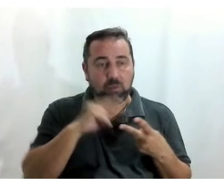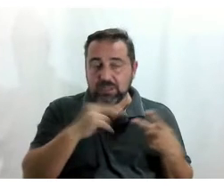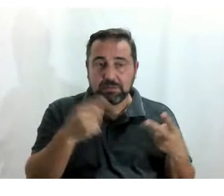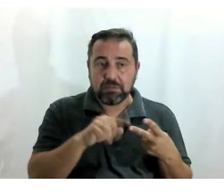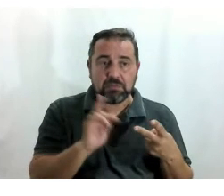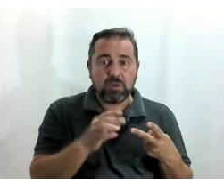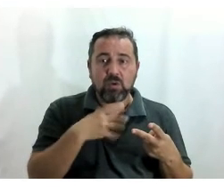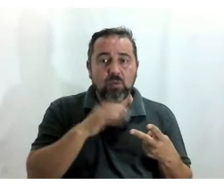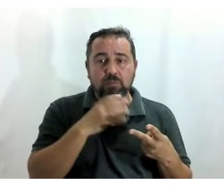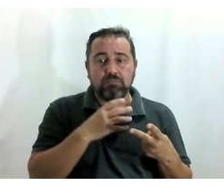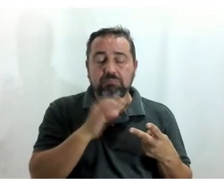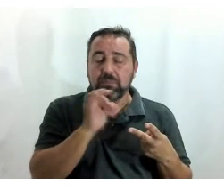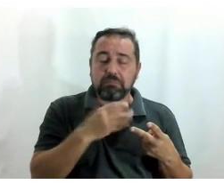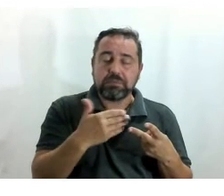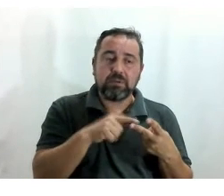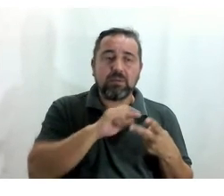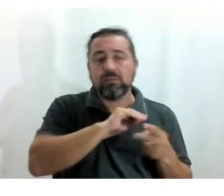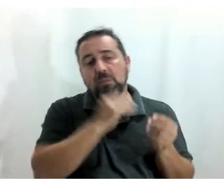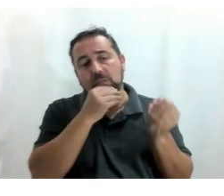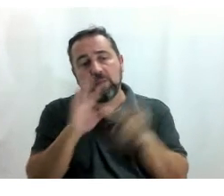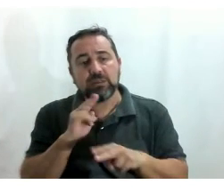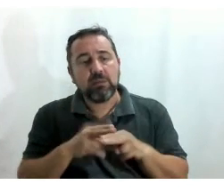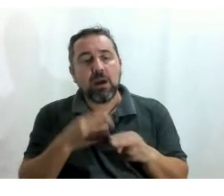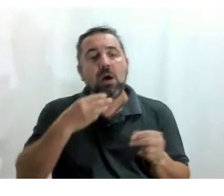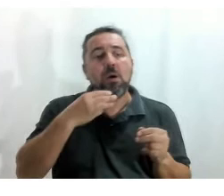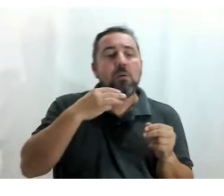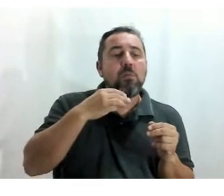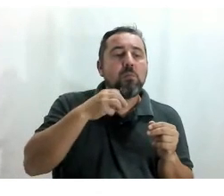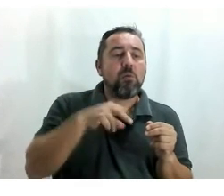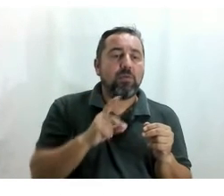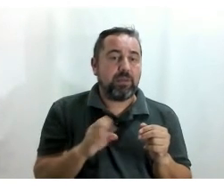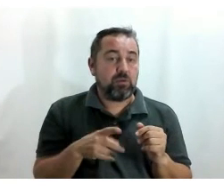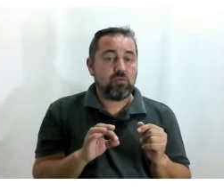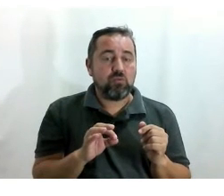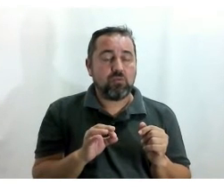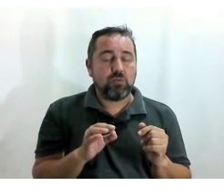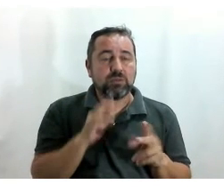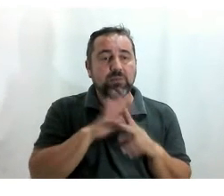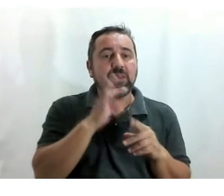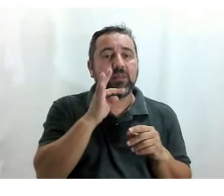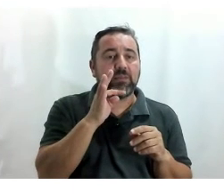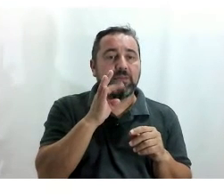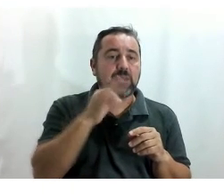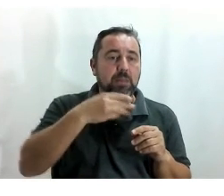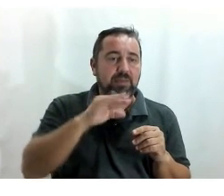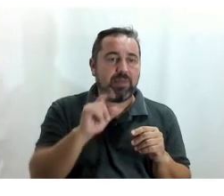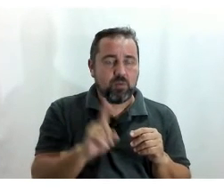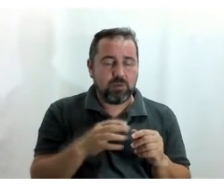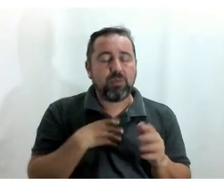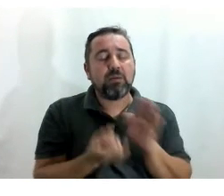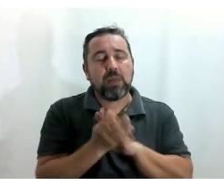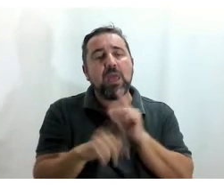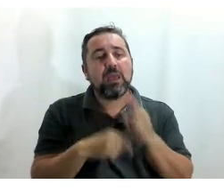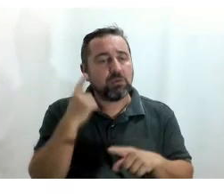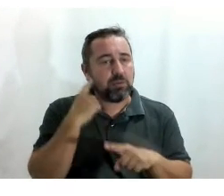portaba la mutación, en el modelo murino que presenta una mutación que causa, en TMC1, que causa hipoacusia. Se vio